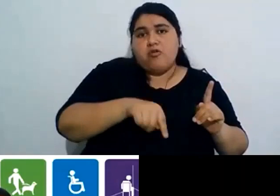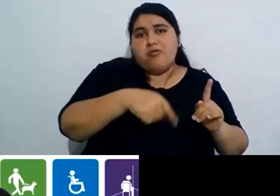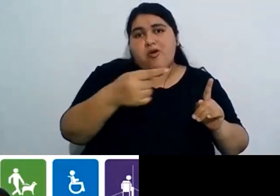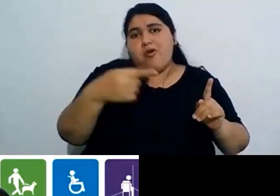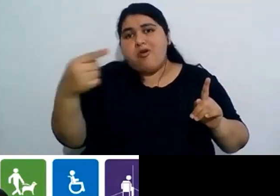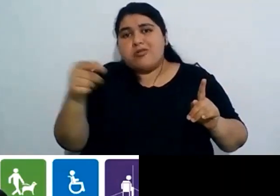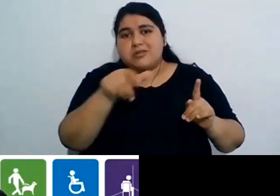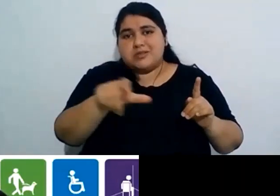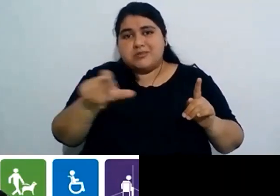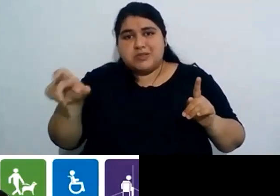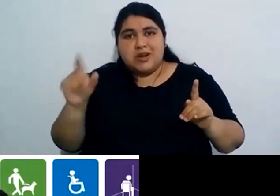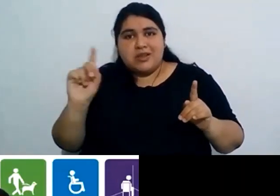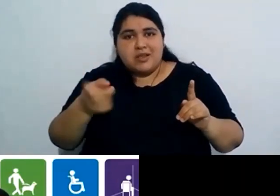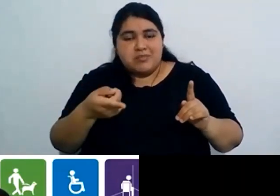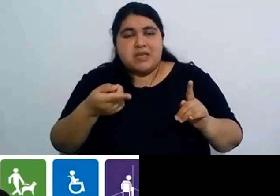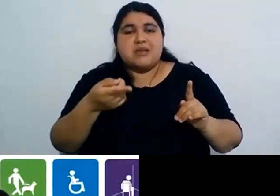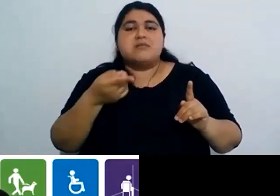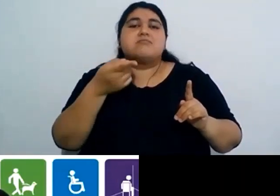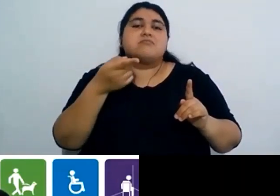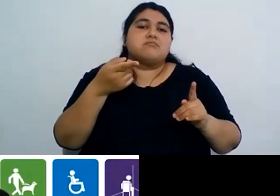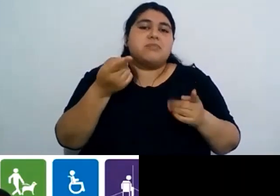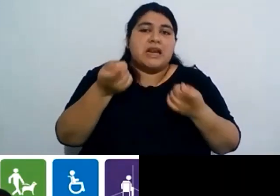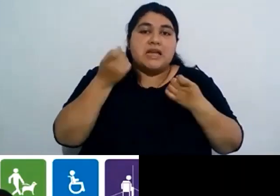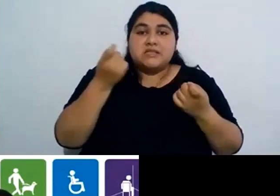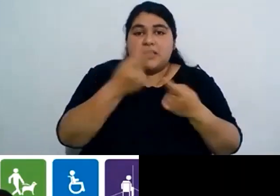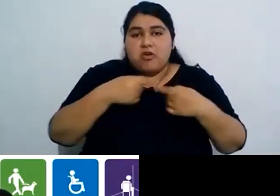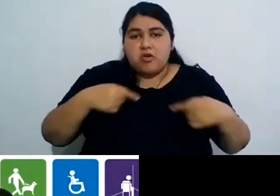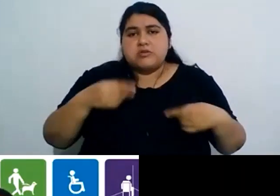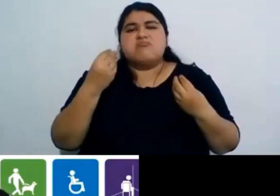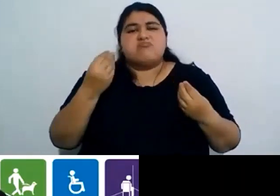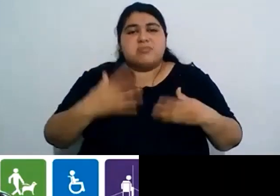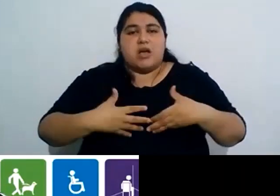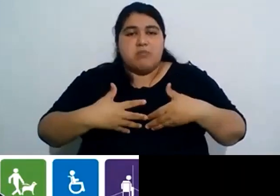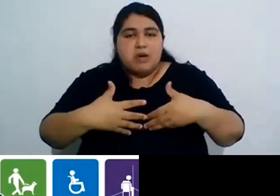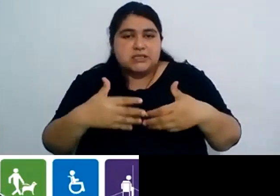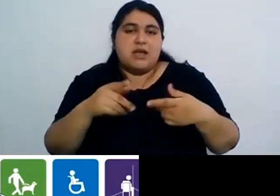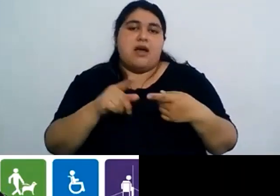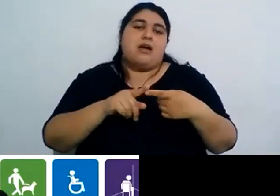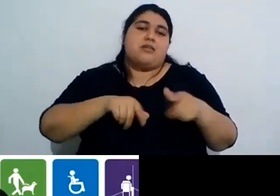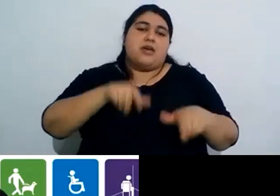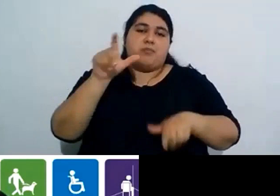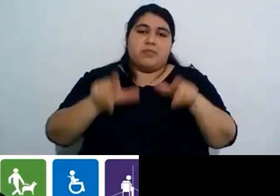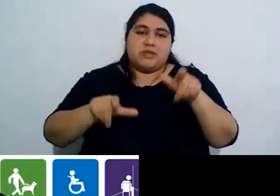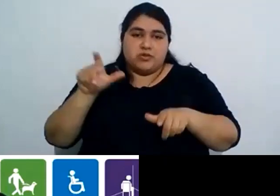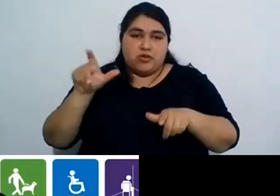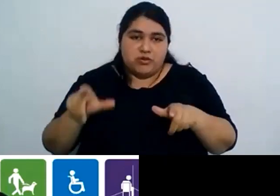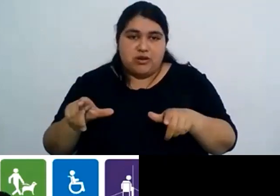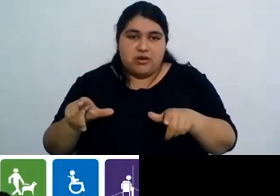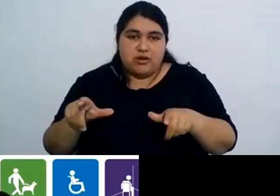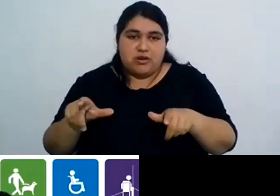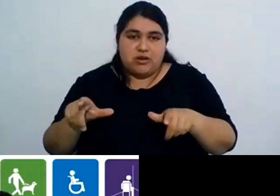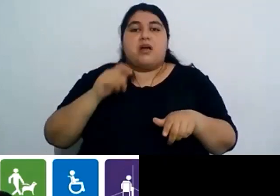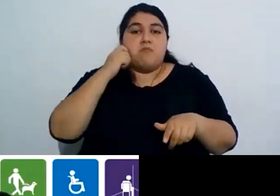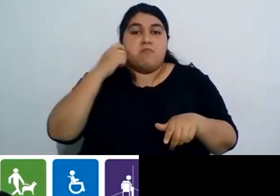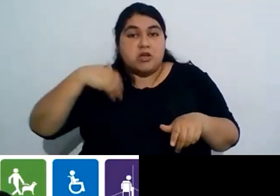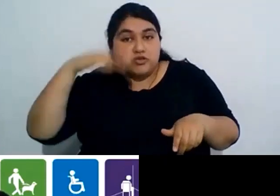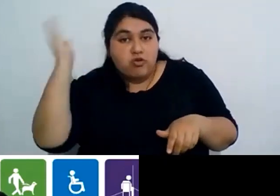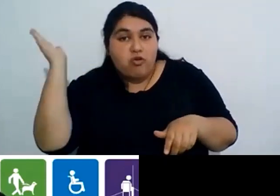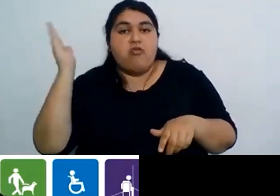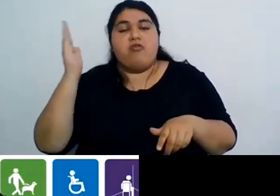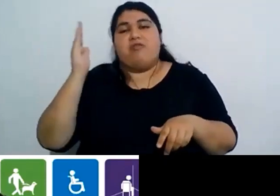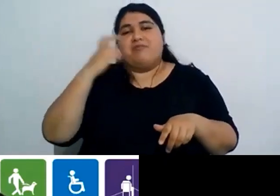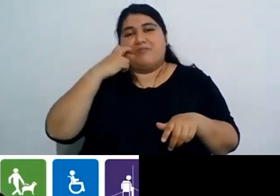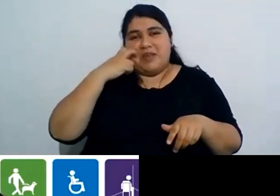personas con este tipo de necesidades, embarazadas, personas de la tercera edad o adultos